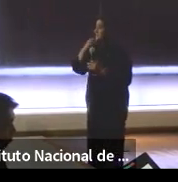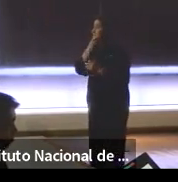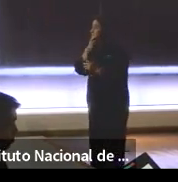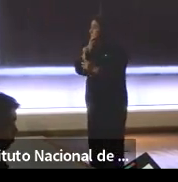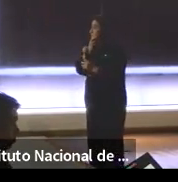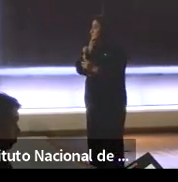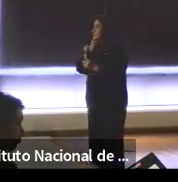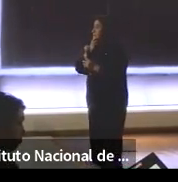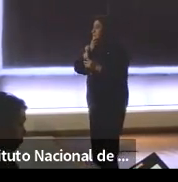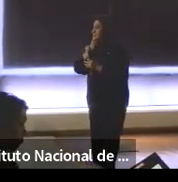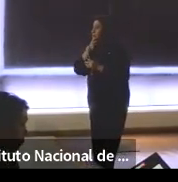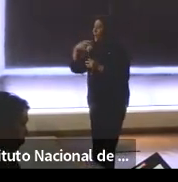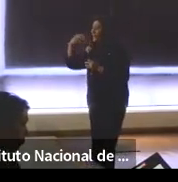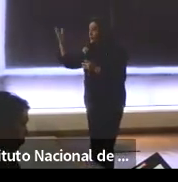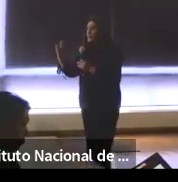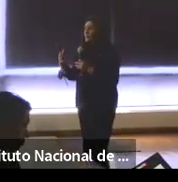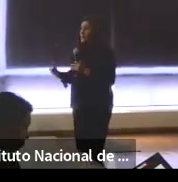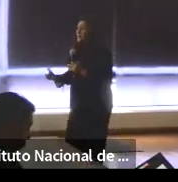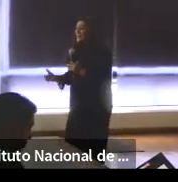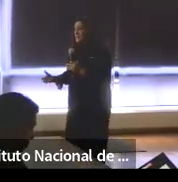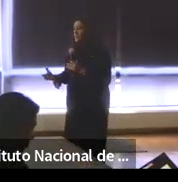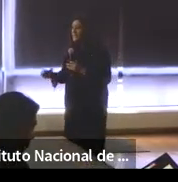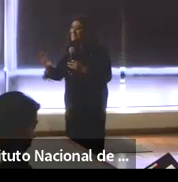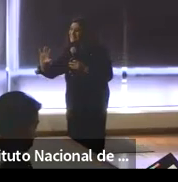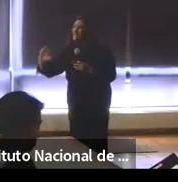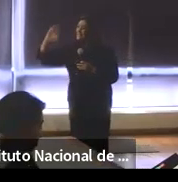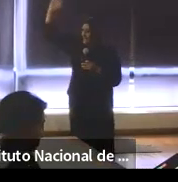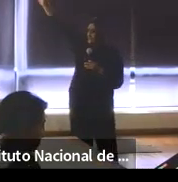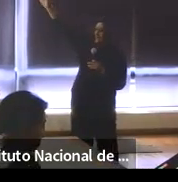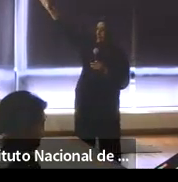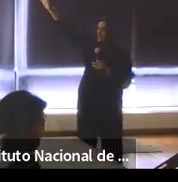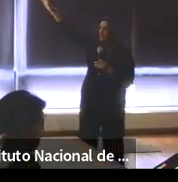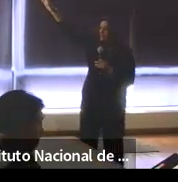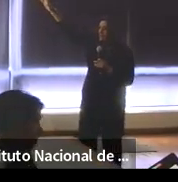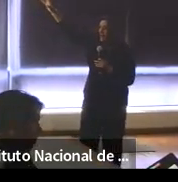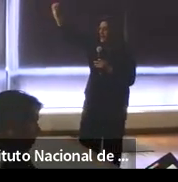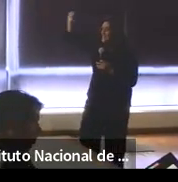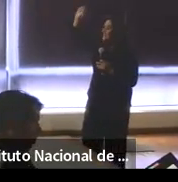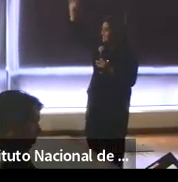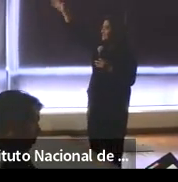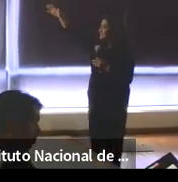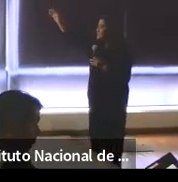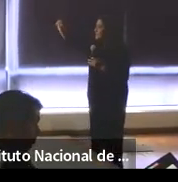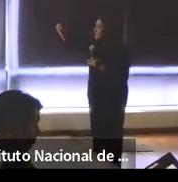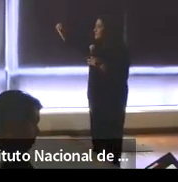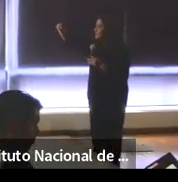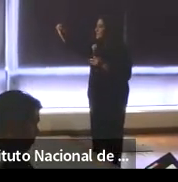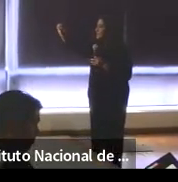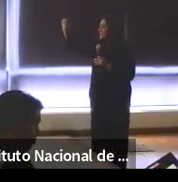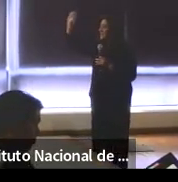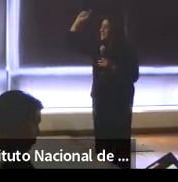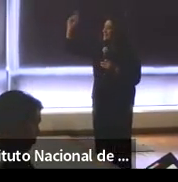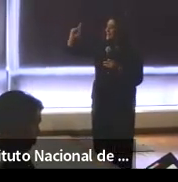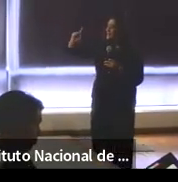alta dirección cuando un nivel operativo quiere saltarse al nivel directivo